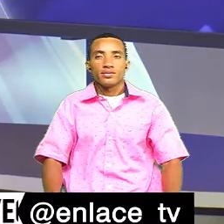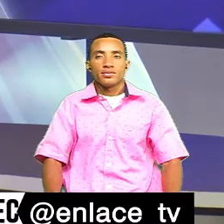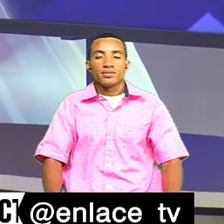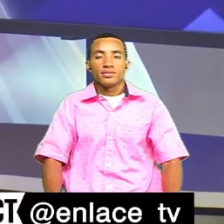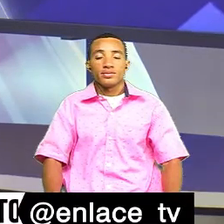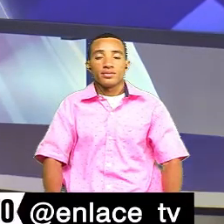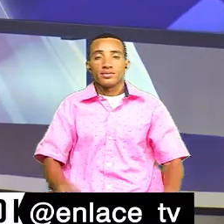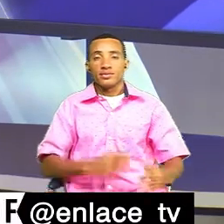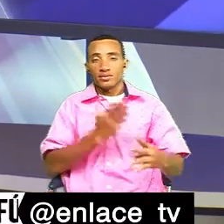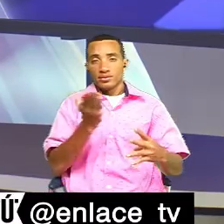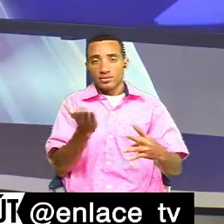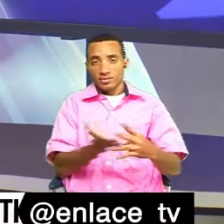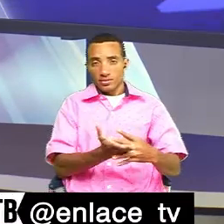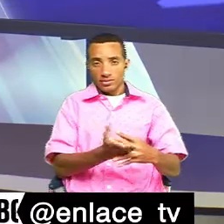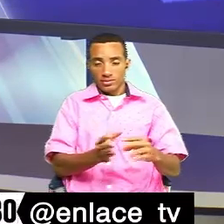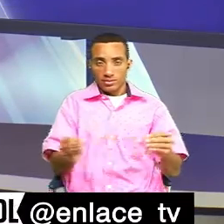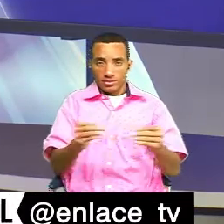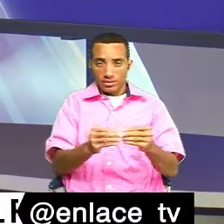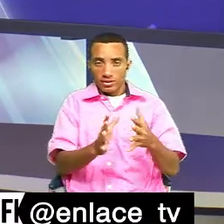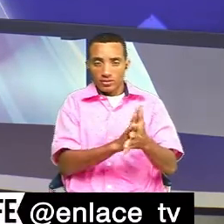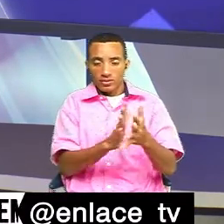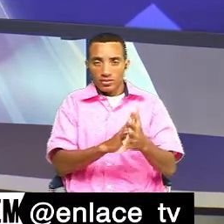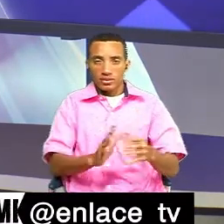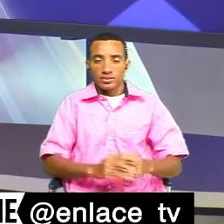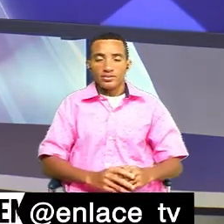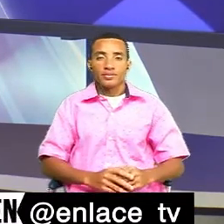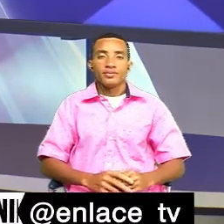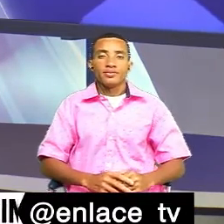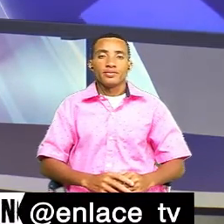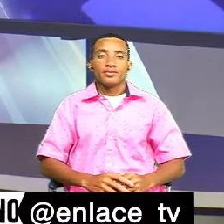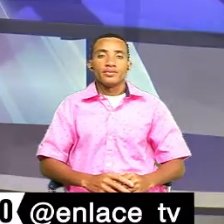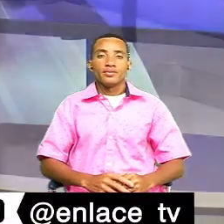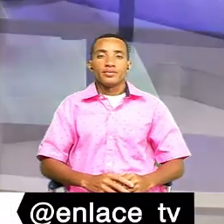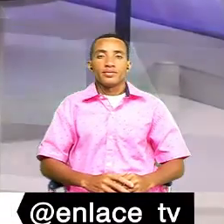Hacemos una pausa, ya regresamos con más información en Enlace Noticias.